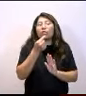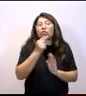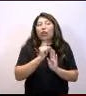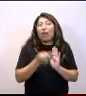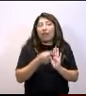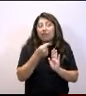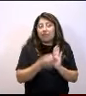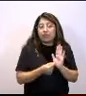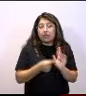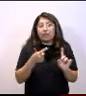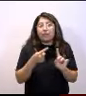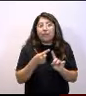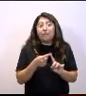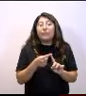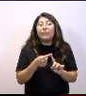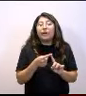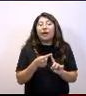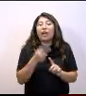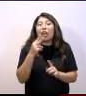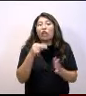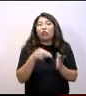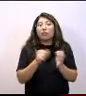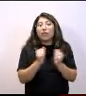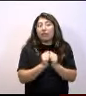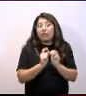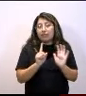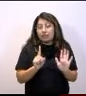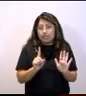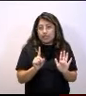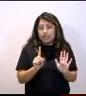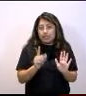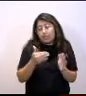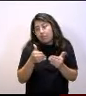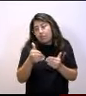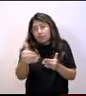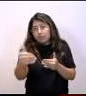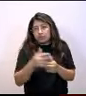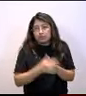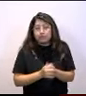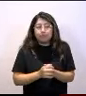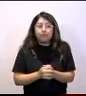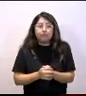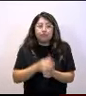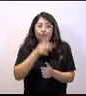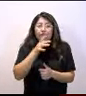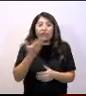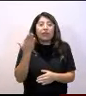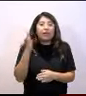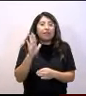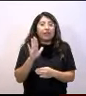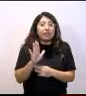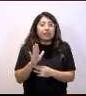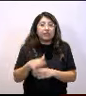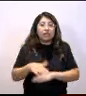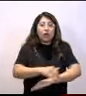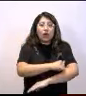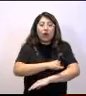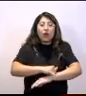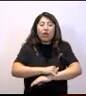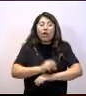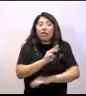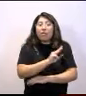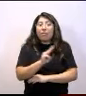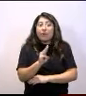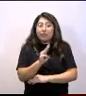caso para 2026, incluso para más allá. Y se nos ha presentado por parte del Gobierno del Partido Popular,